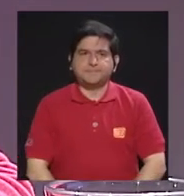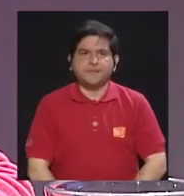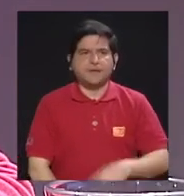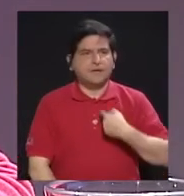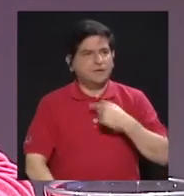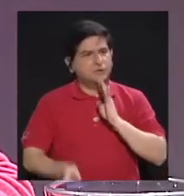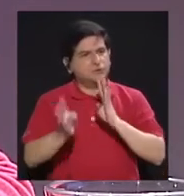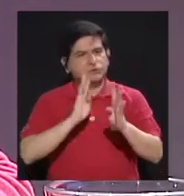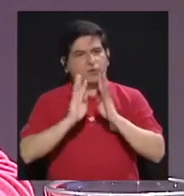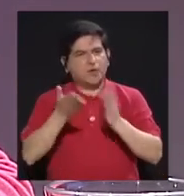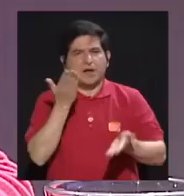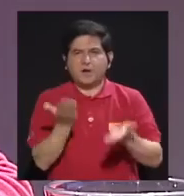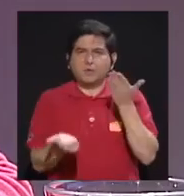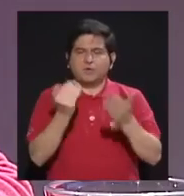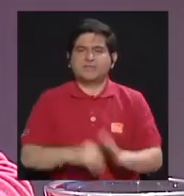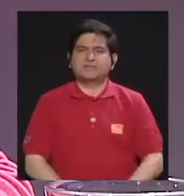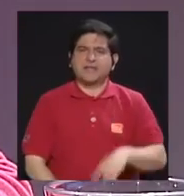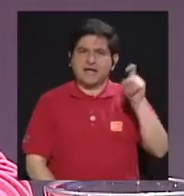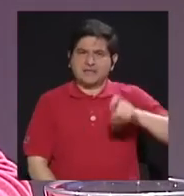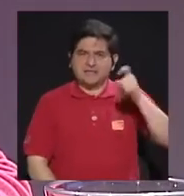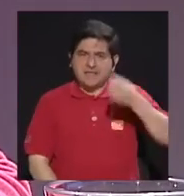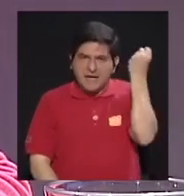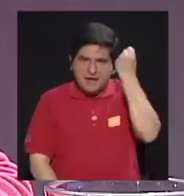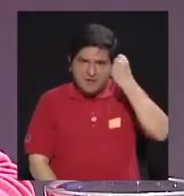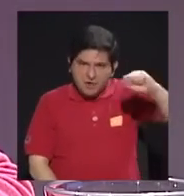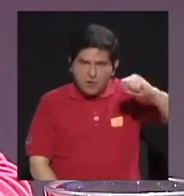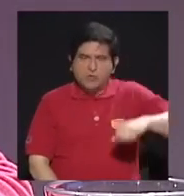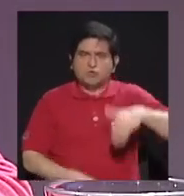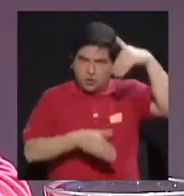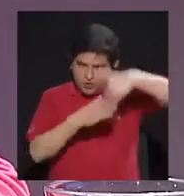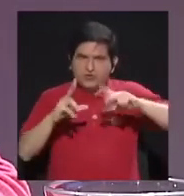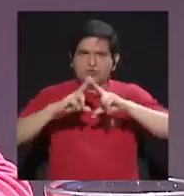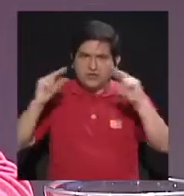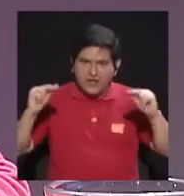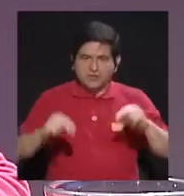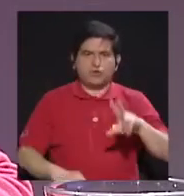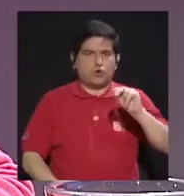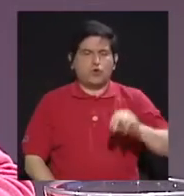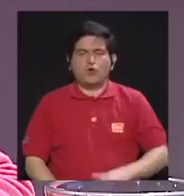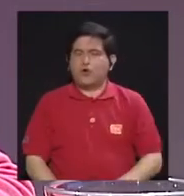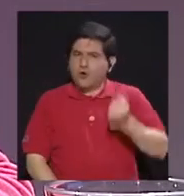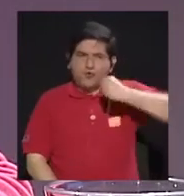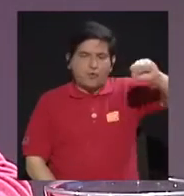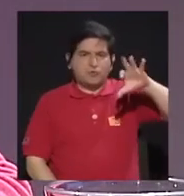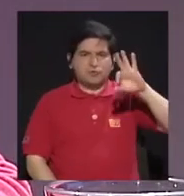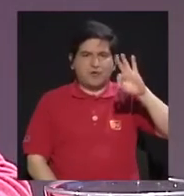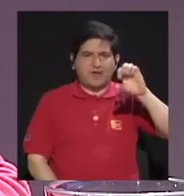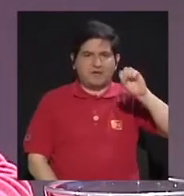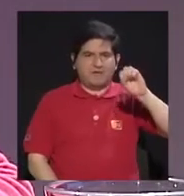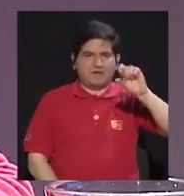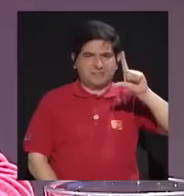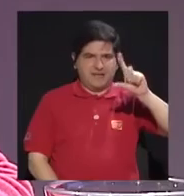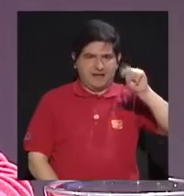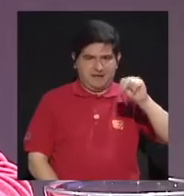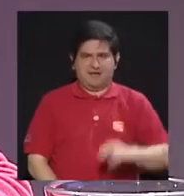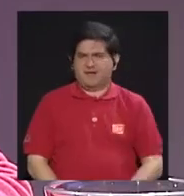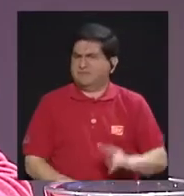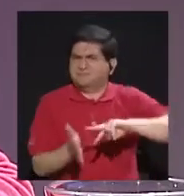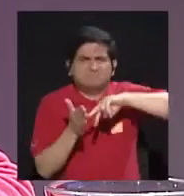estoy hablando incluso de que se necesita una revolución nicaragüense más que una revolución sandinista. Y con eso lo que quiero